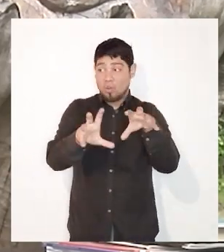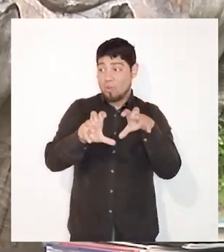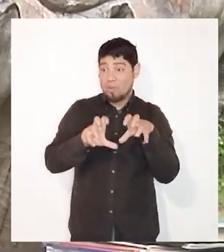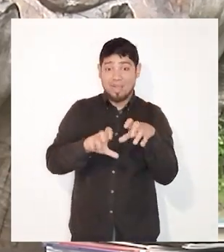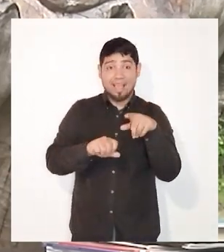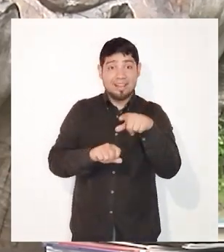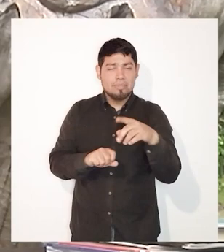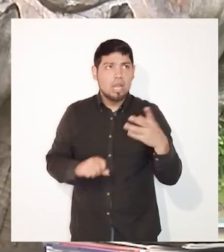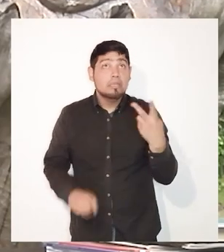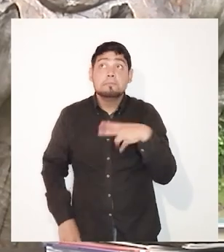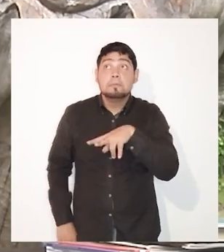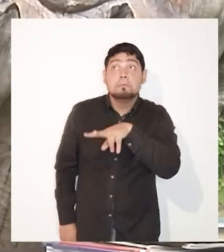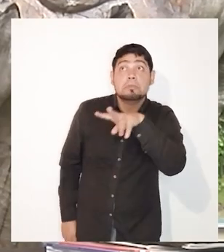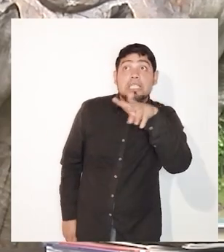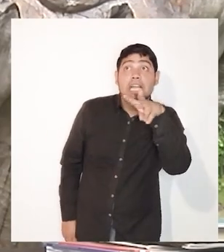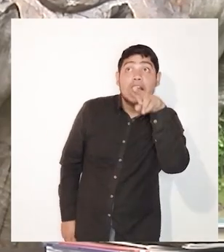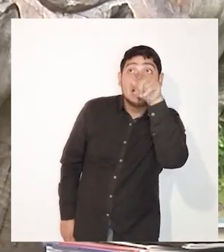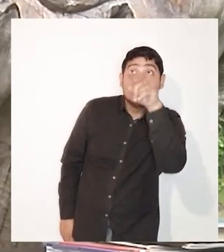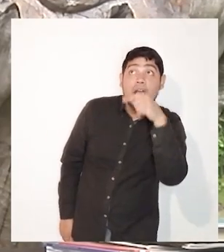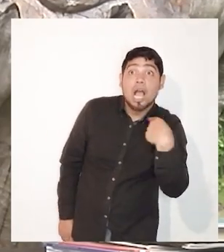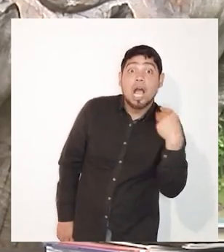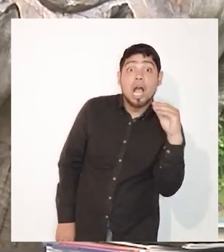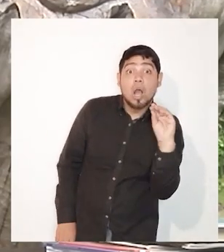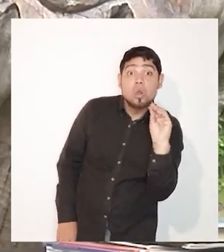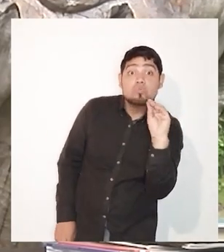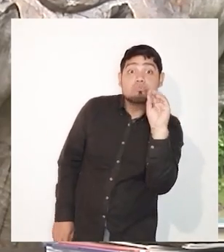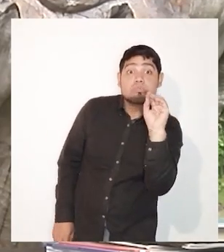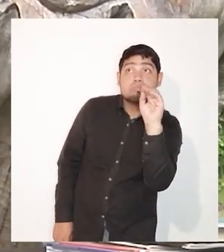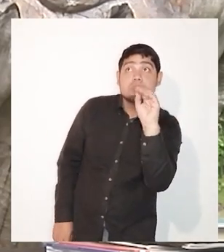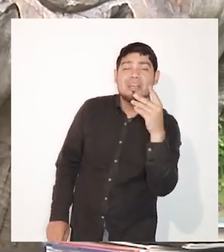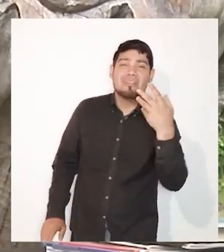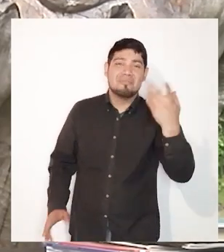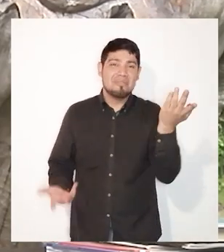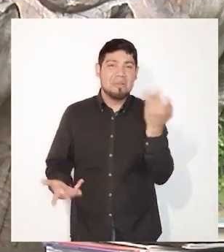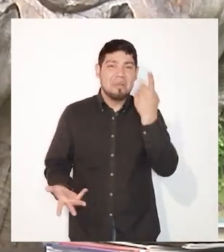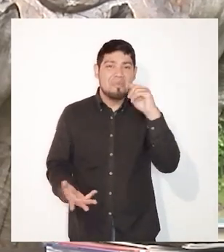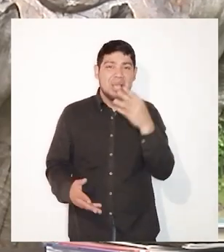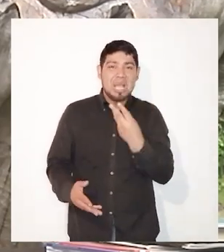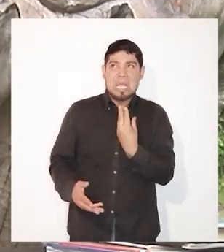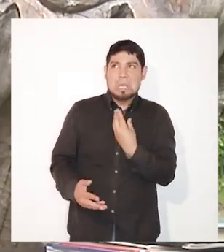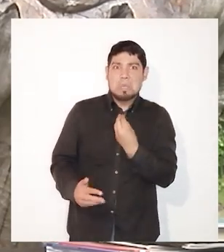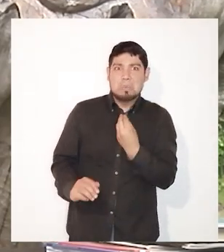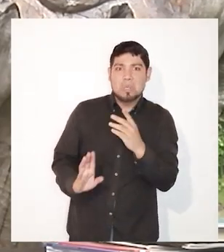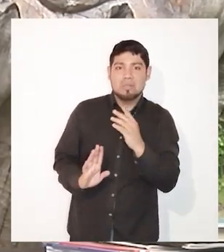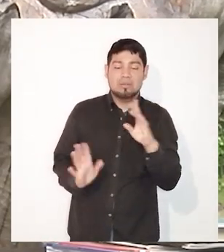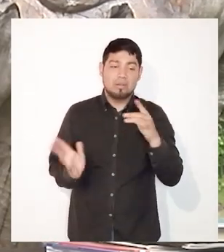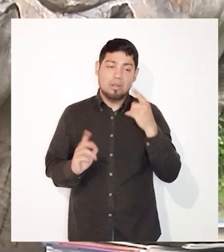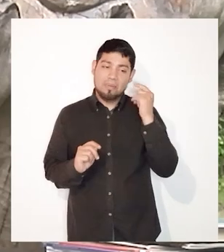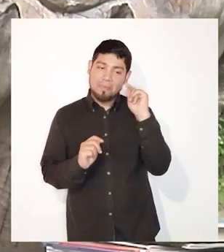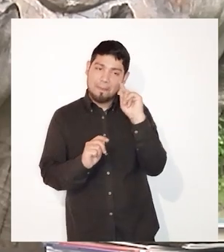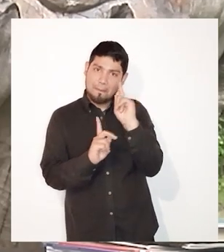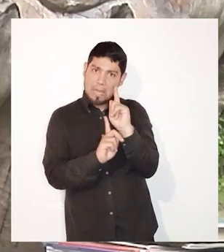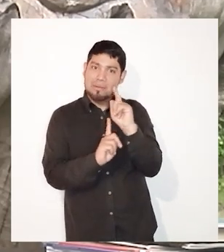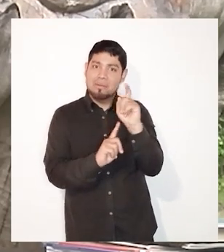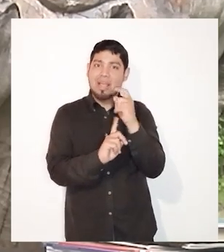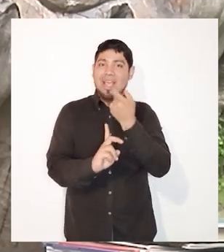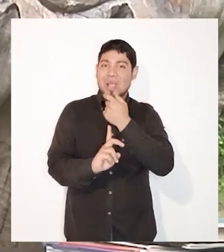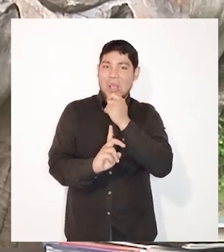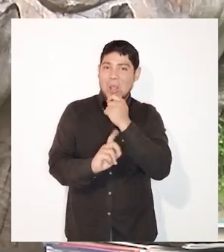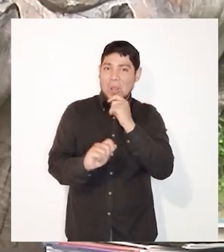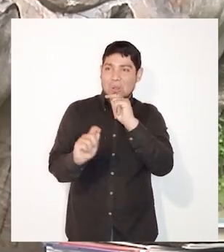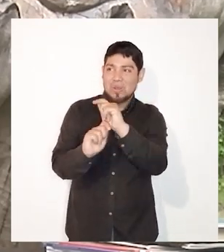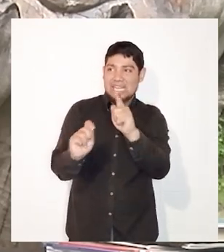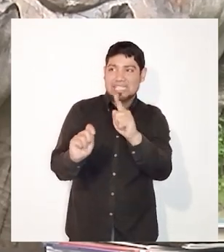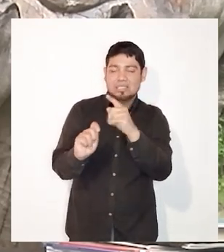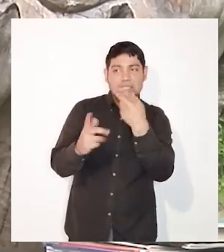Todos los animales querían seguir la cresta mágica de Elvis, pero temían que su padre los comiera. Debes cazar y